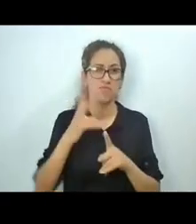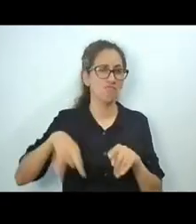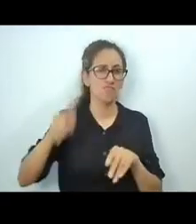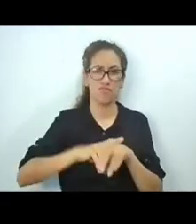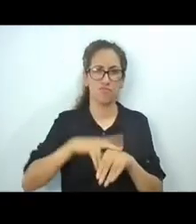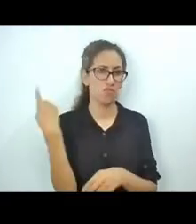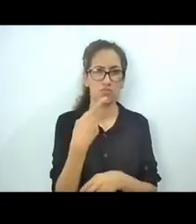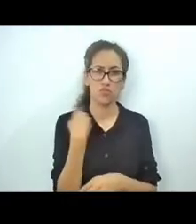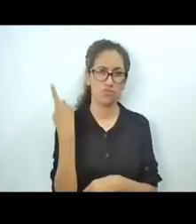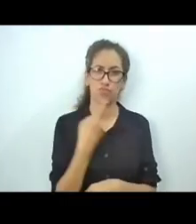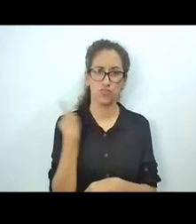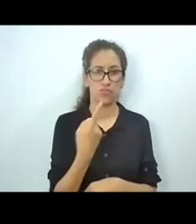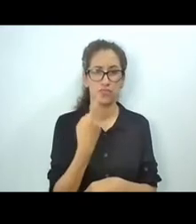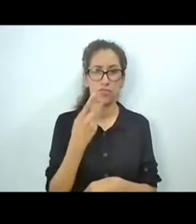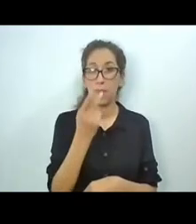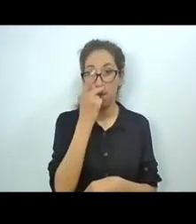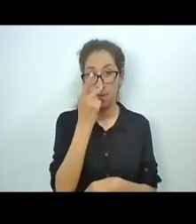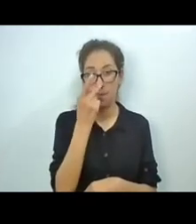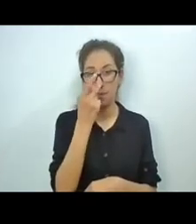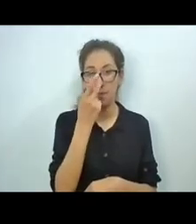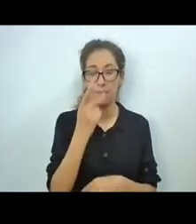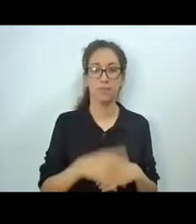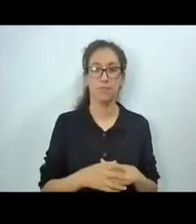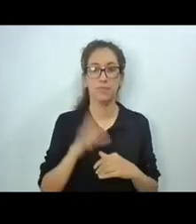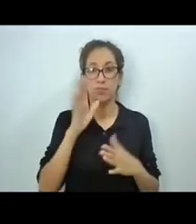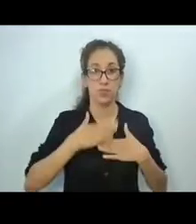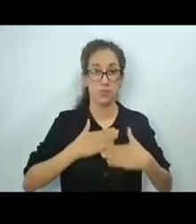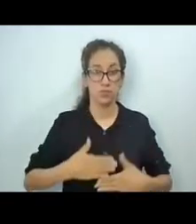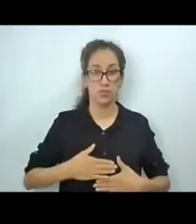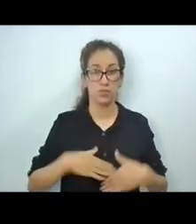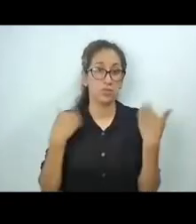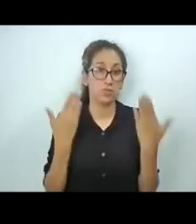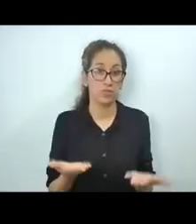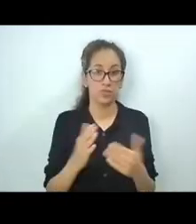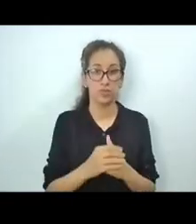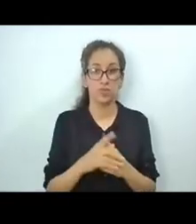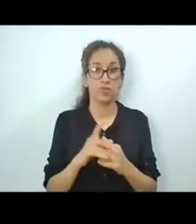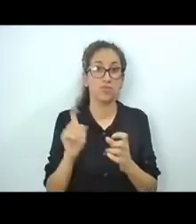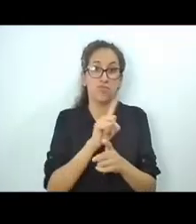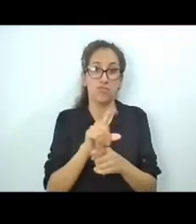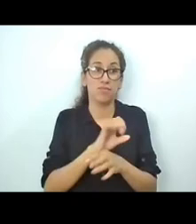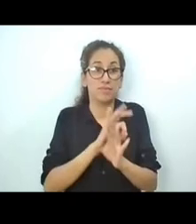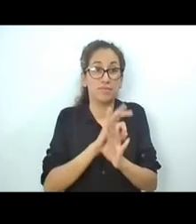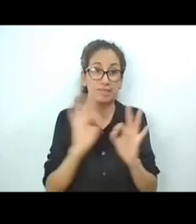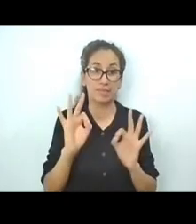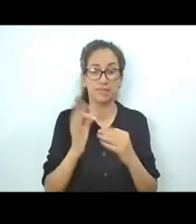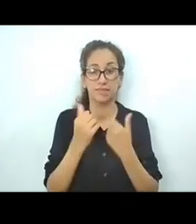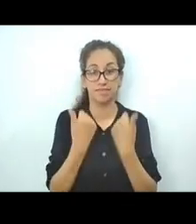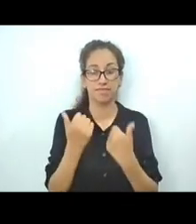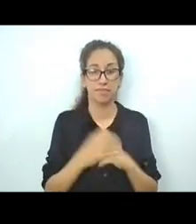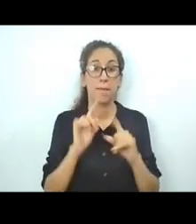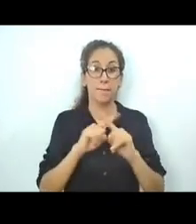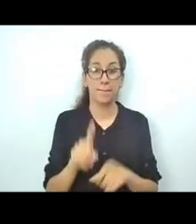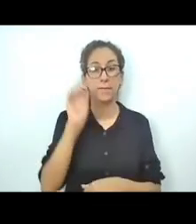¿no? El pene es un órgano y bueno, no se lo limpian bien, ¿no? Pero sí,